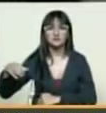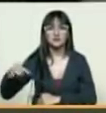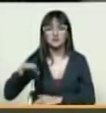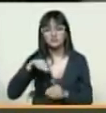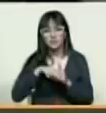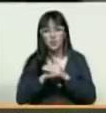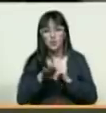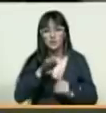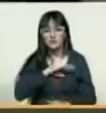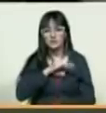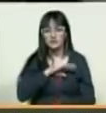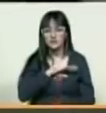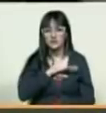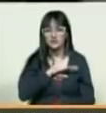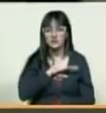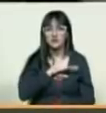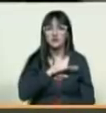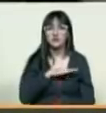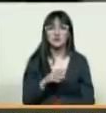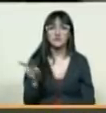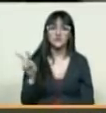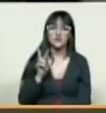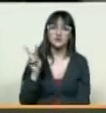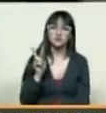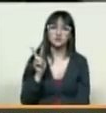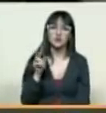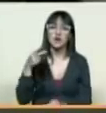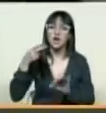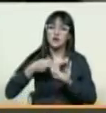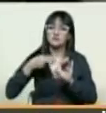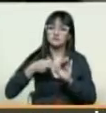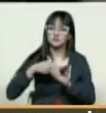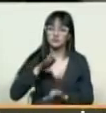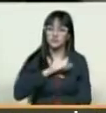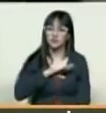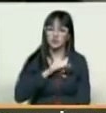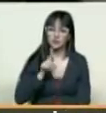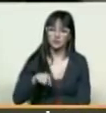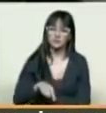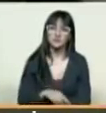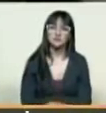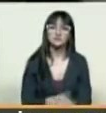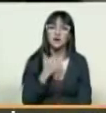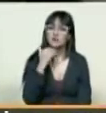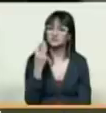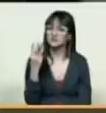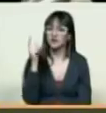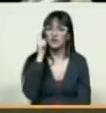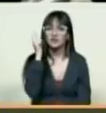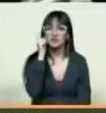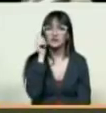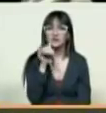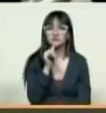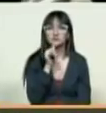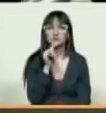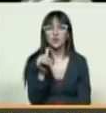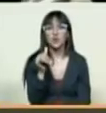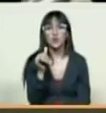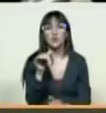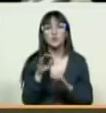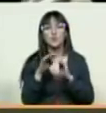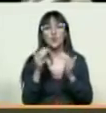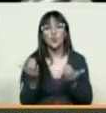reservas del bloque 1, del bloque Ayacucho, de la faja petrolífera de Orinoco. Hace unos 3 días anunciamos al mundo